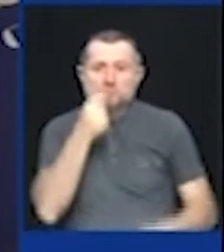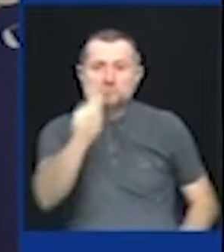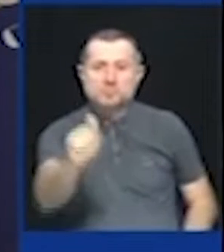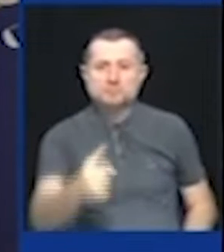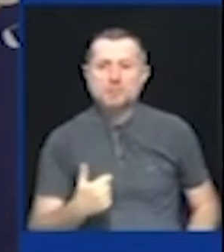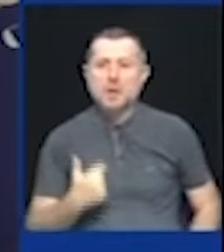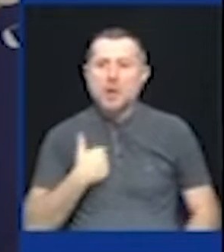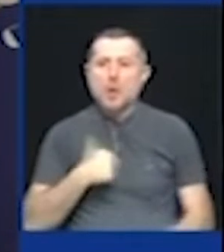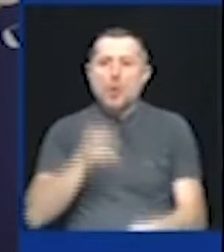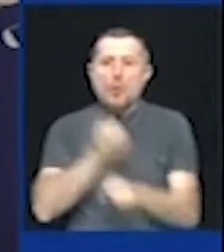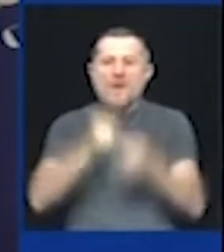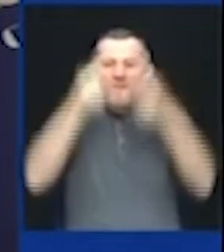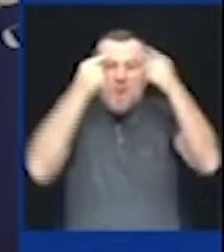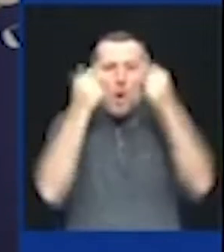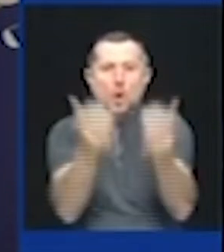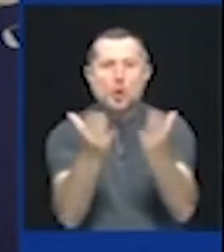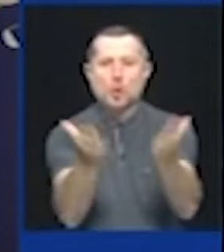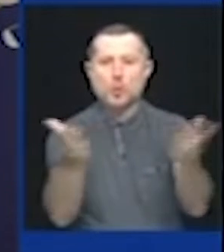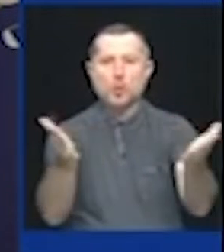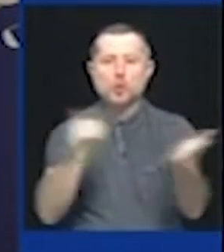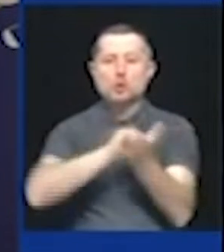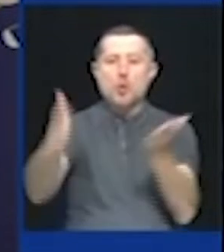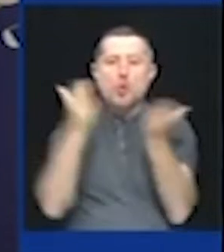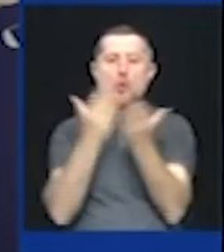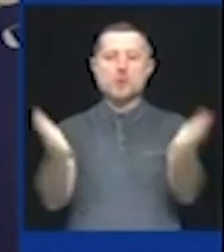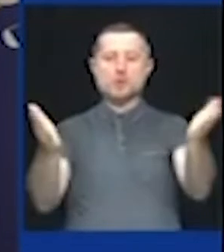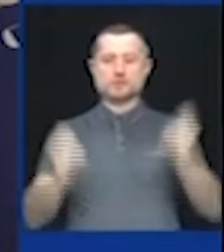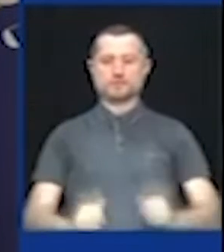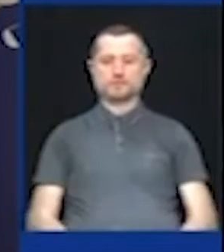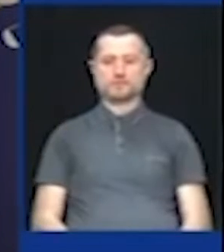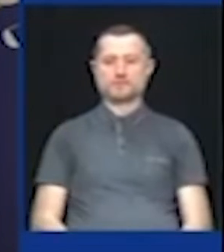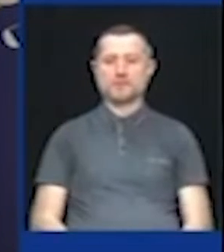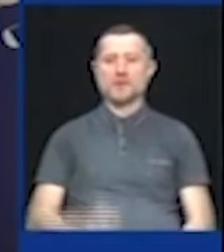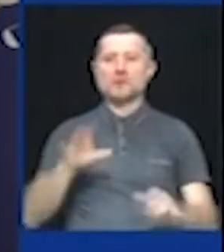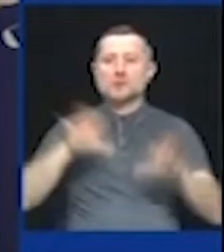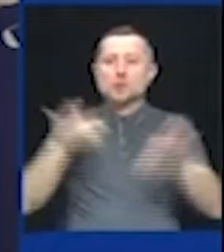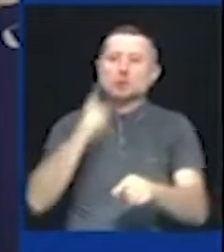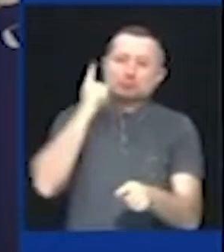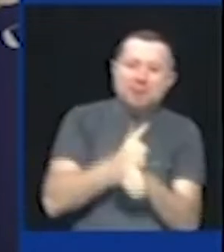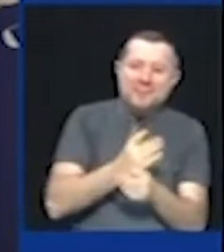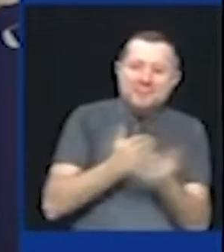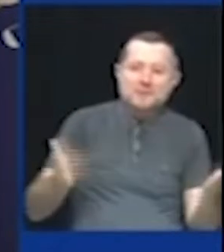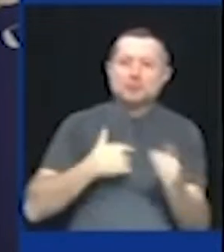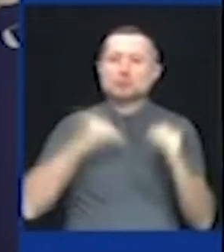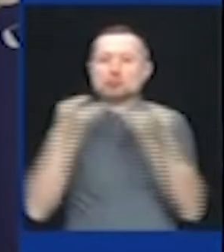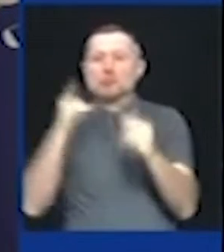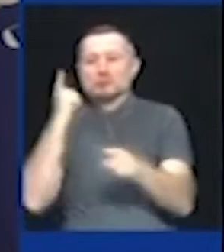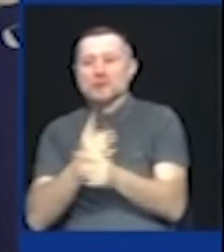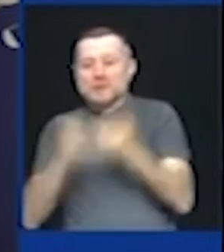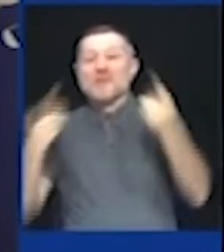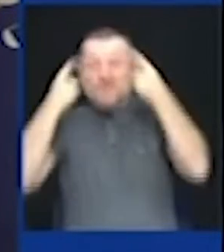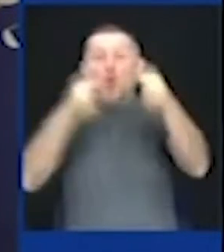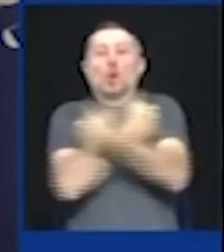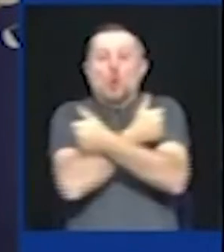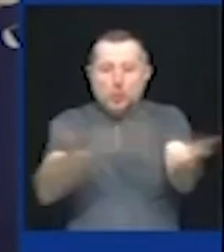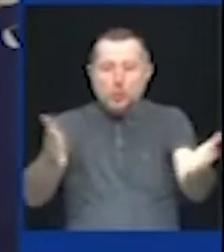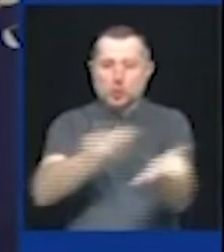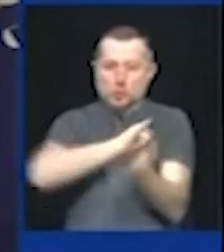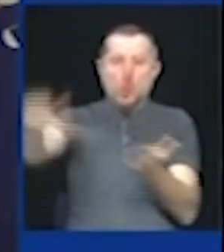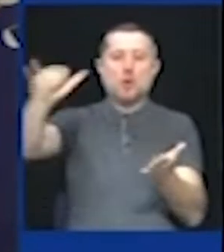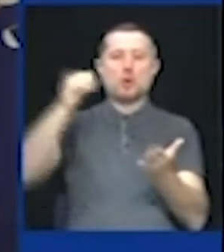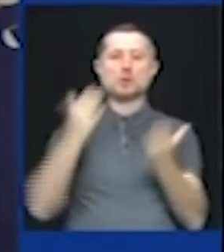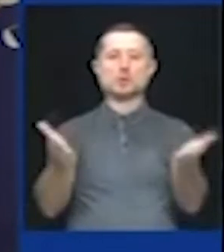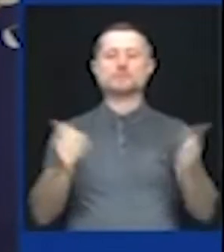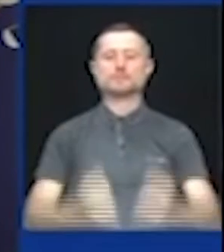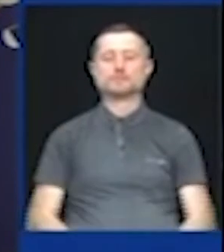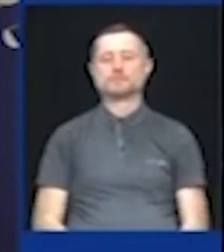un discurso televisado, el demócrata de 63 años negó enfáticamente haber faltado al respeto a mujeres de forma intencional, pero dijo